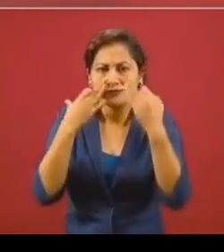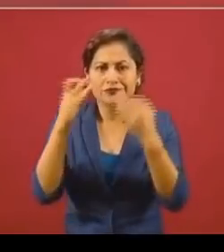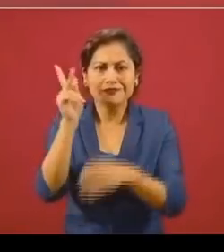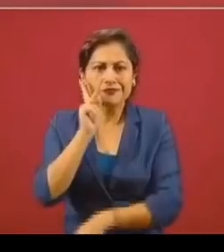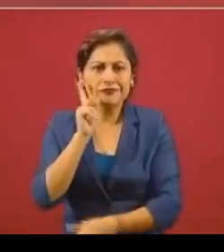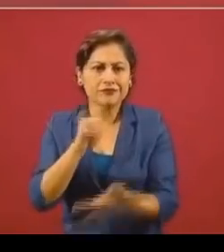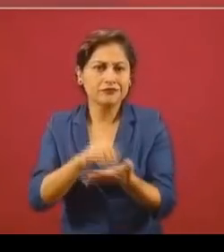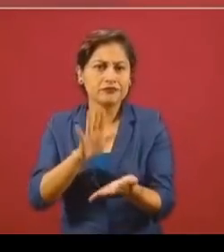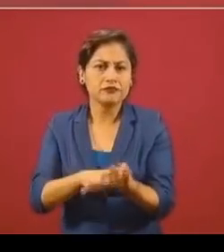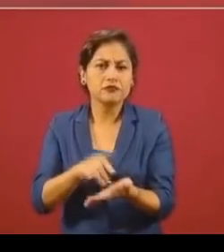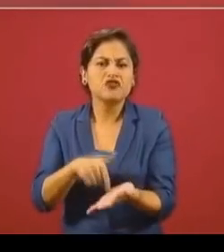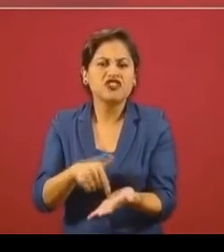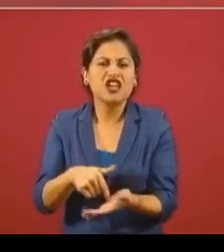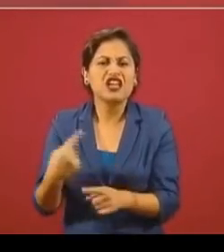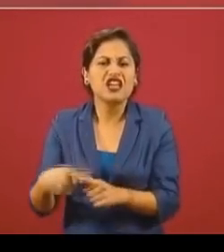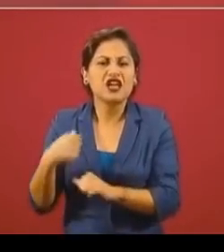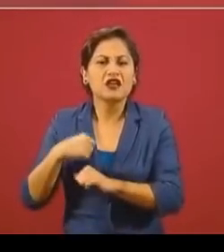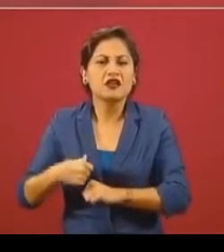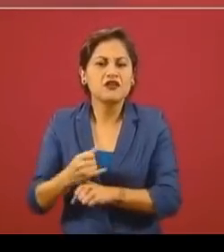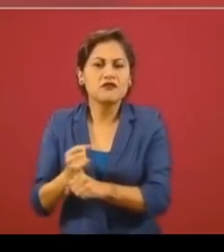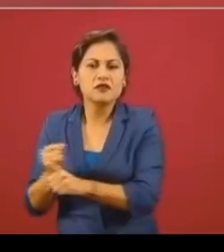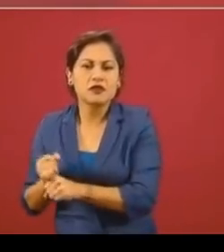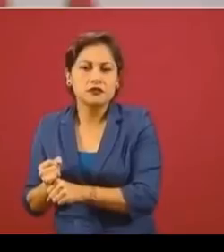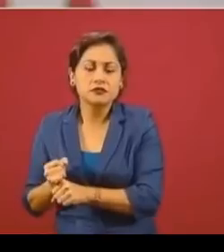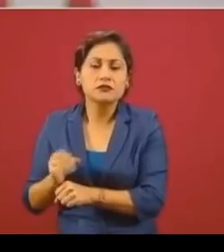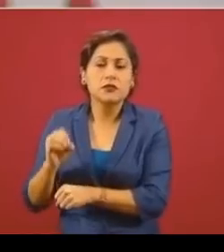datos? La OCDE,